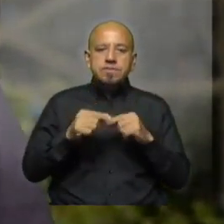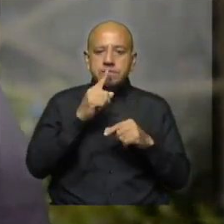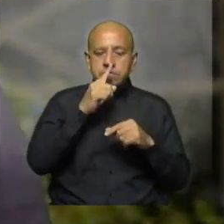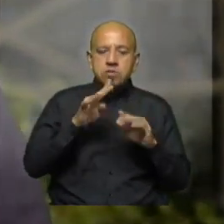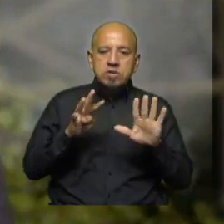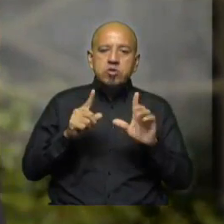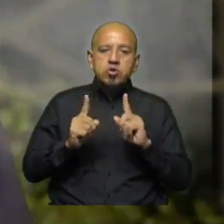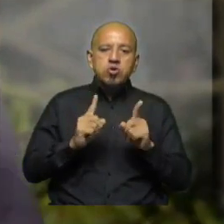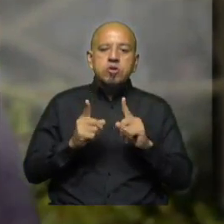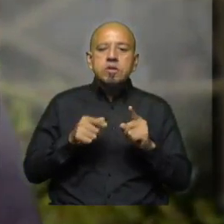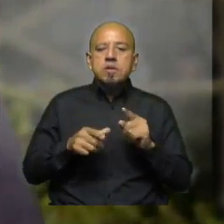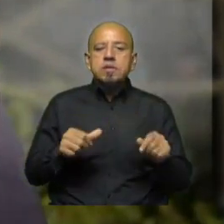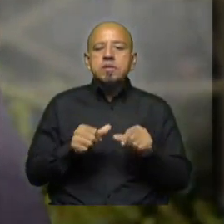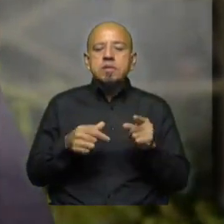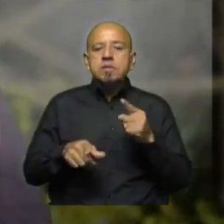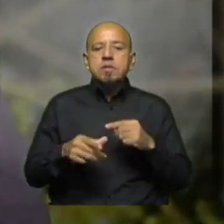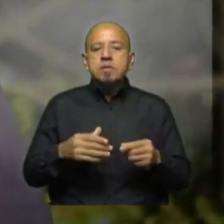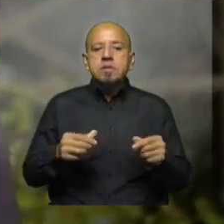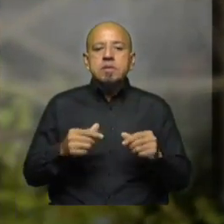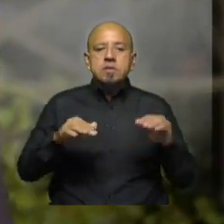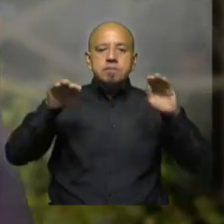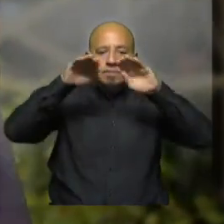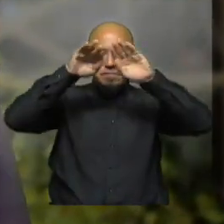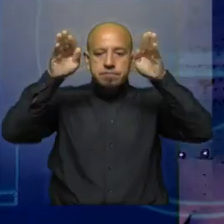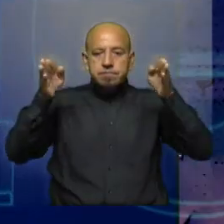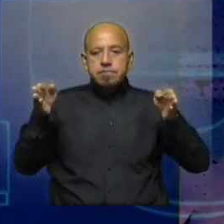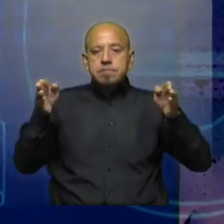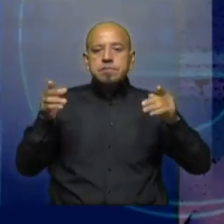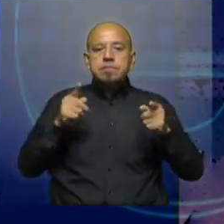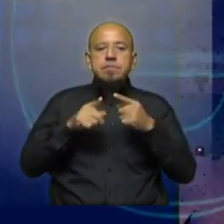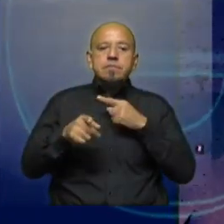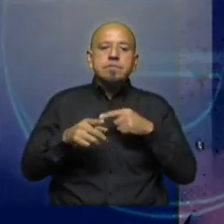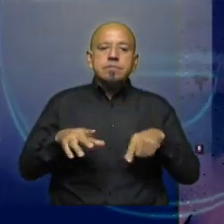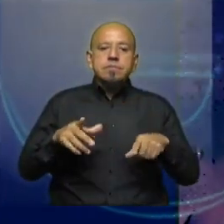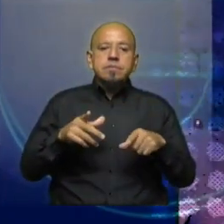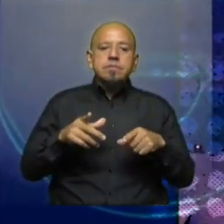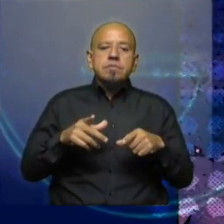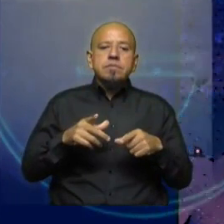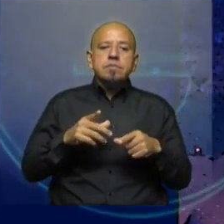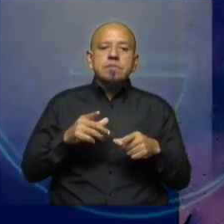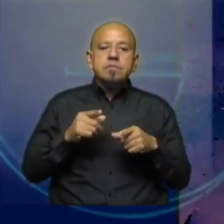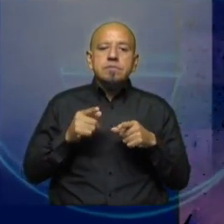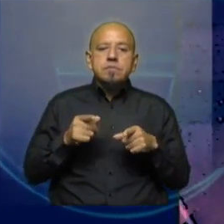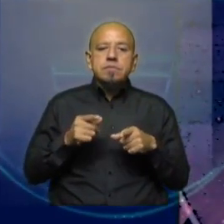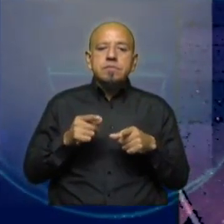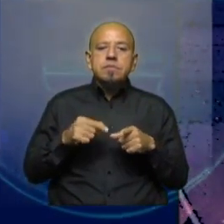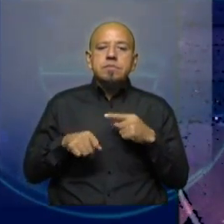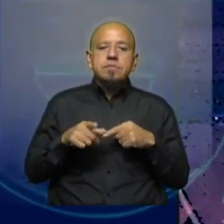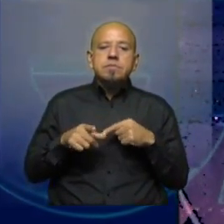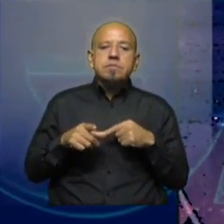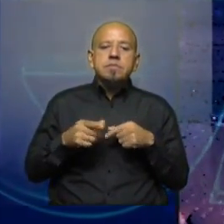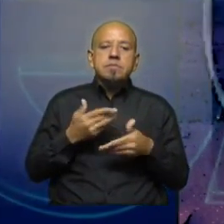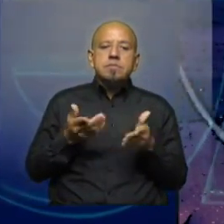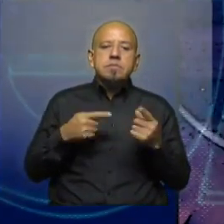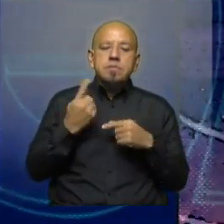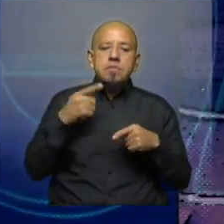1911 se construyen las pérgolas, las perimetrales, con los pabellones. Bajo impulso del